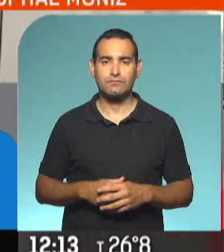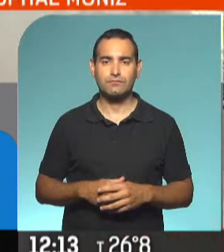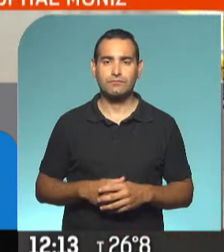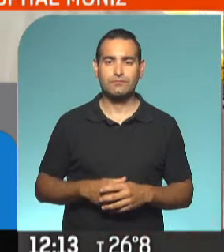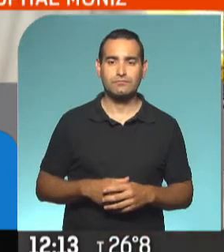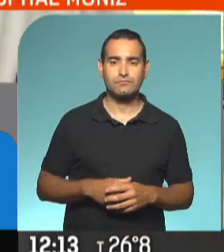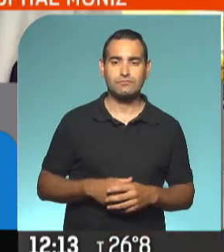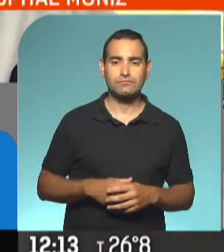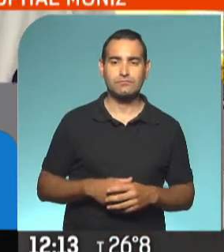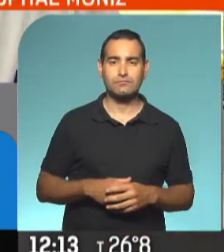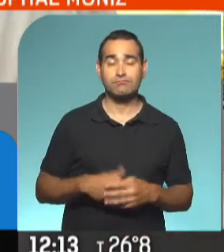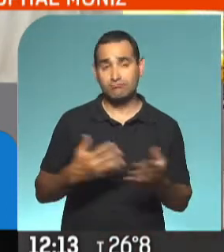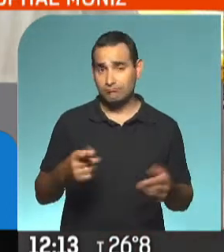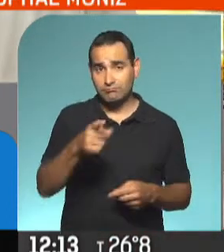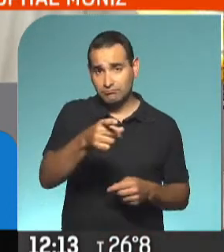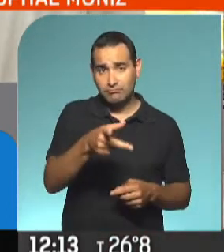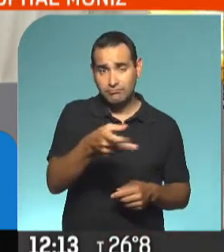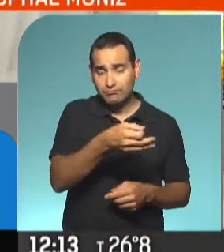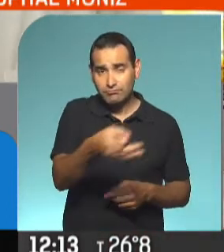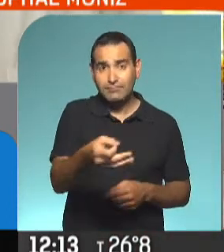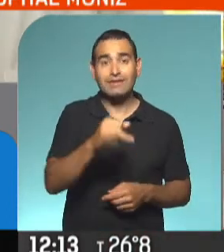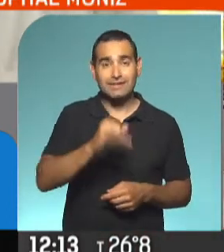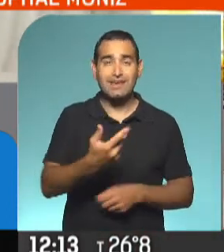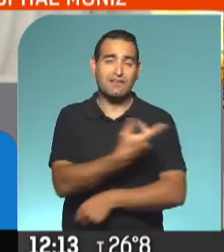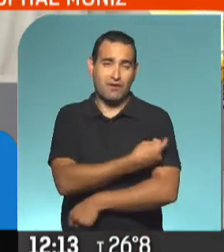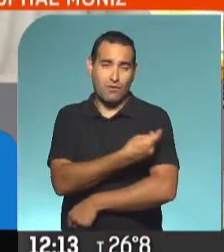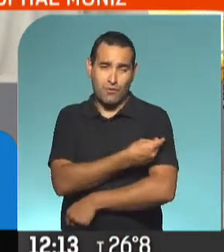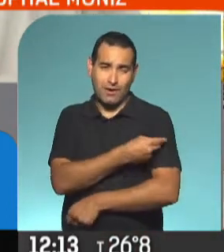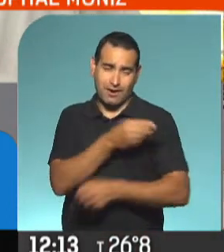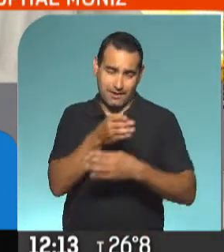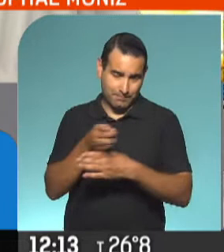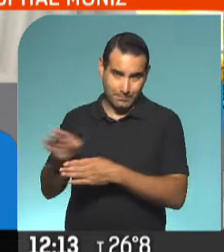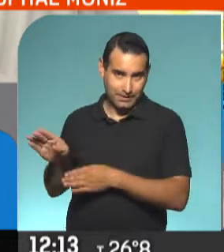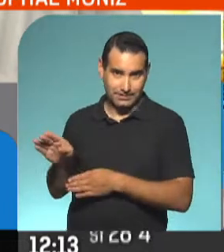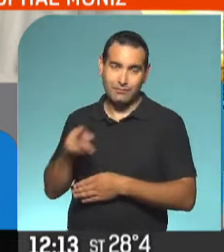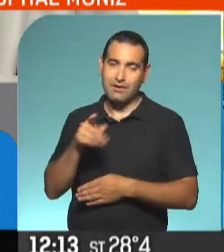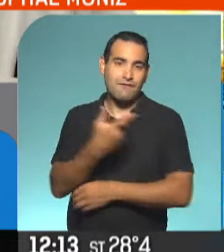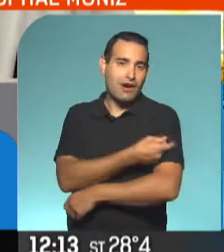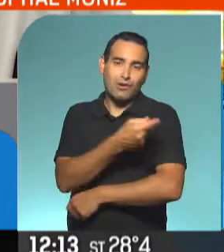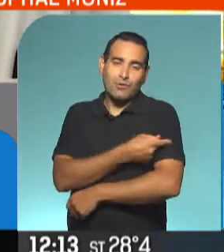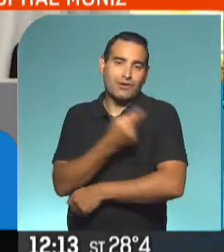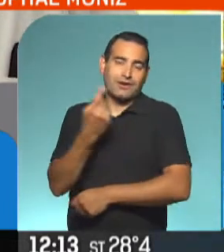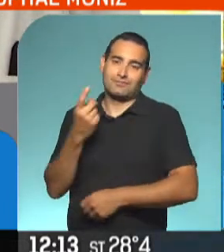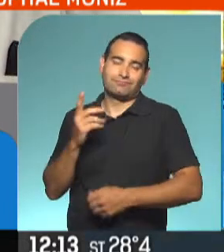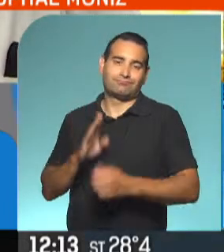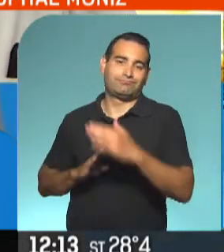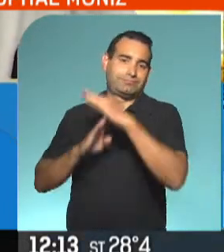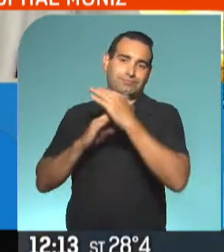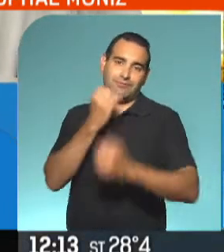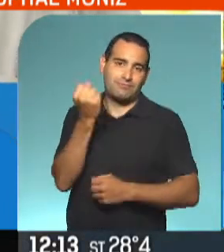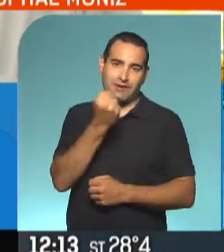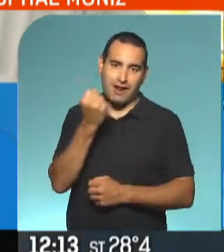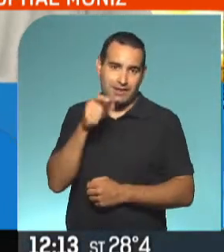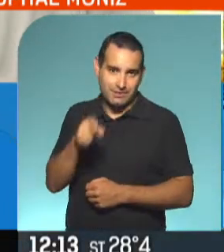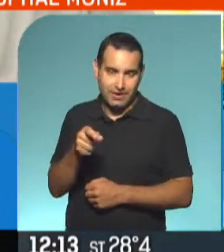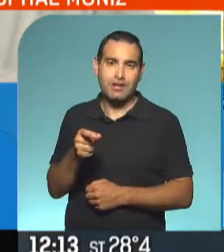que por eso usted lo enfatizó, al margen de la vacuna, porque creo que es una de las principales herramientas que sin duda iba a terminar siendo,